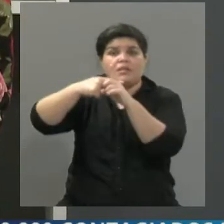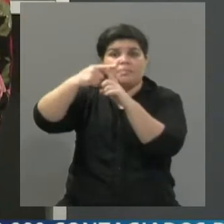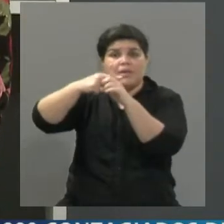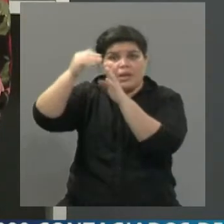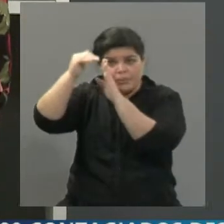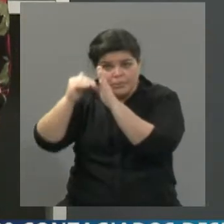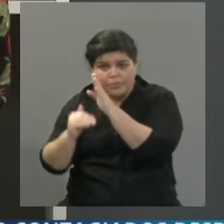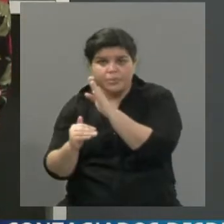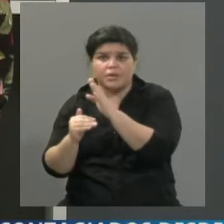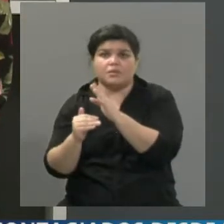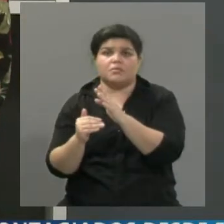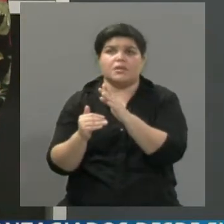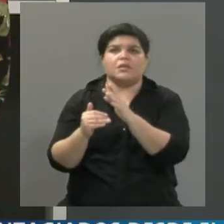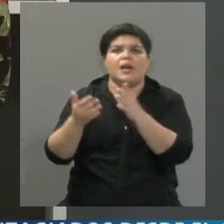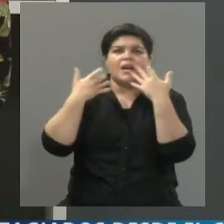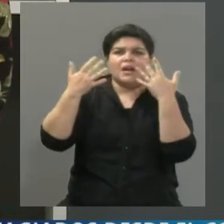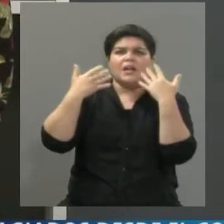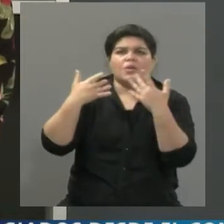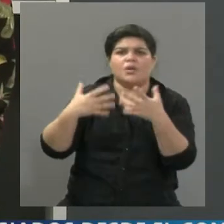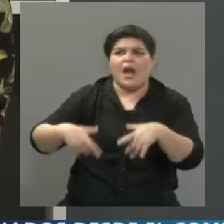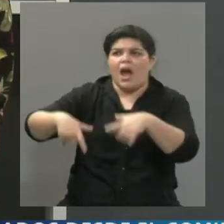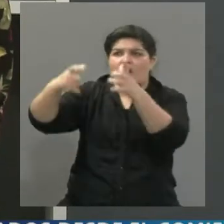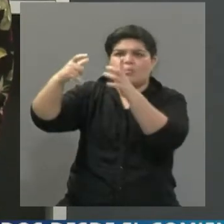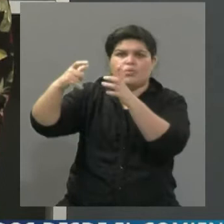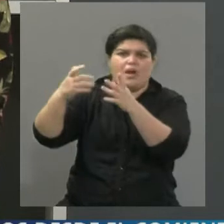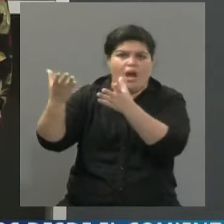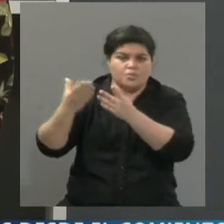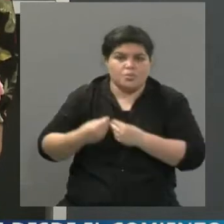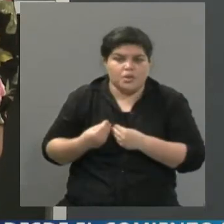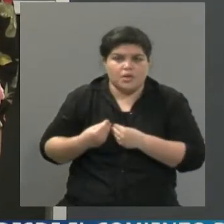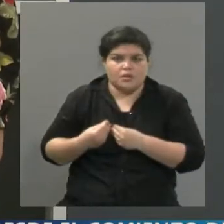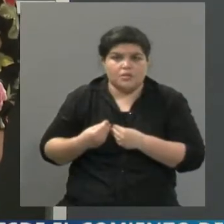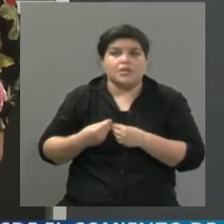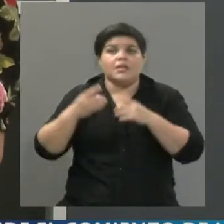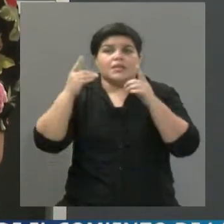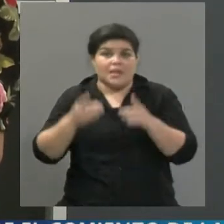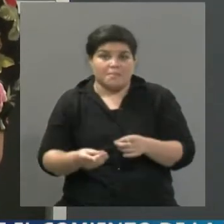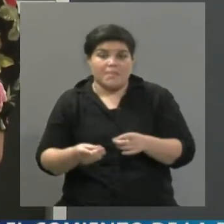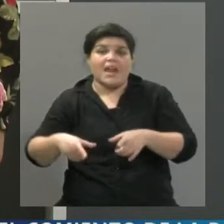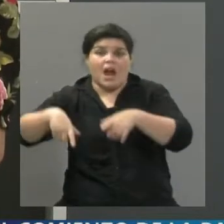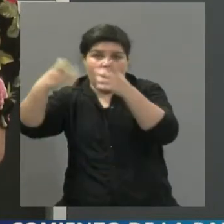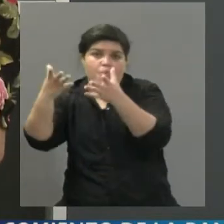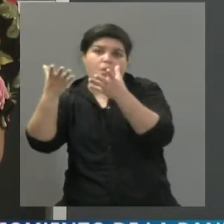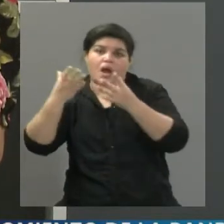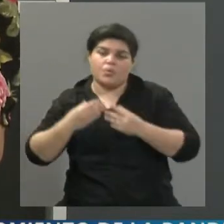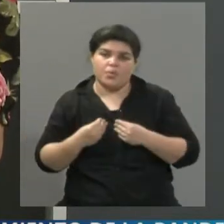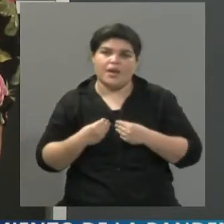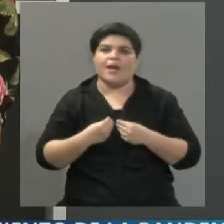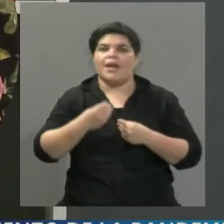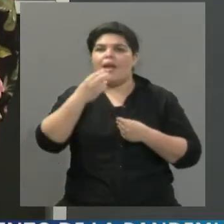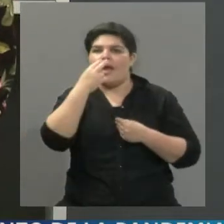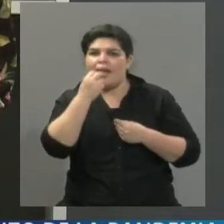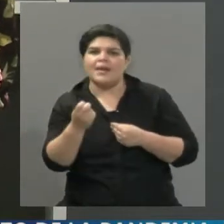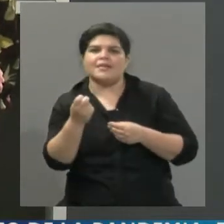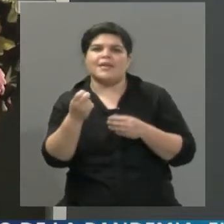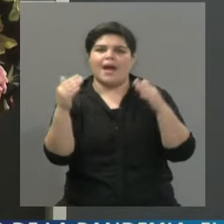temperatura, cuando hace calor, digo, también significa un ahorro energético que es un gran aporte y que de alguna manera, digamos,